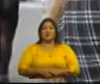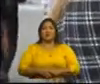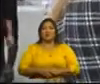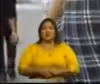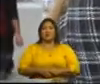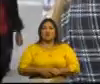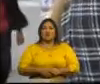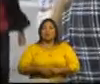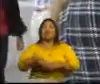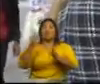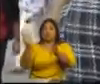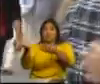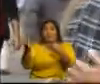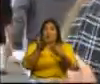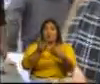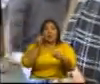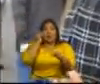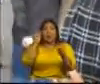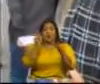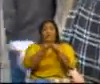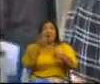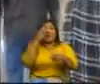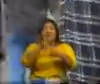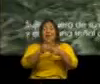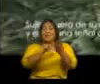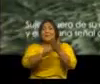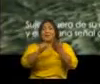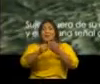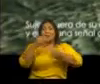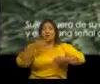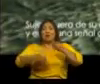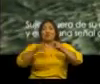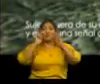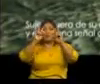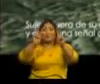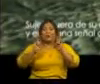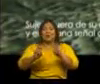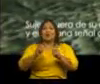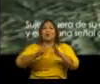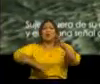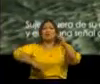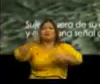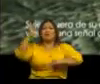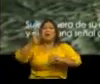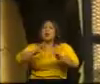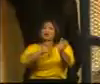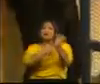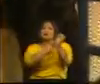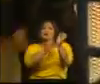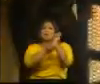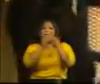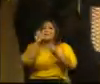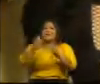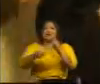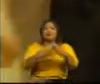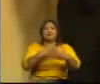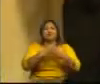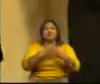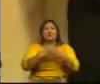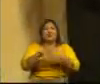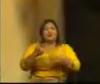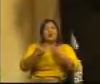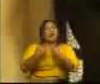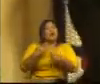Al llamado de la Fiscalía acudió la exministra de Justicia por el tema de sobreprecios en los grilletes para las personas privadas de